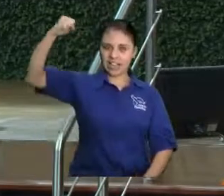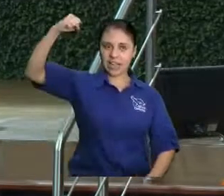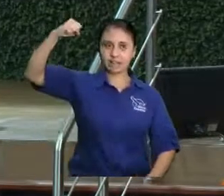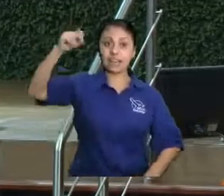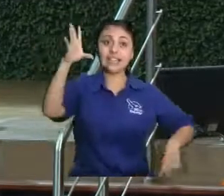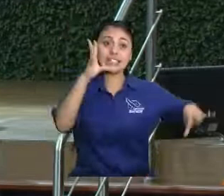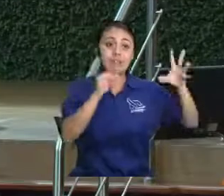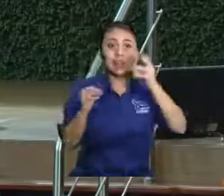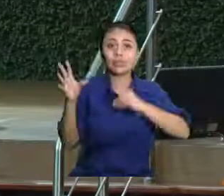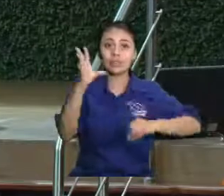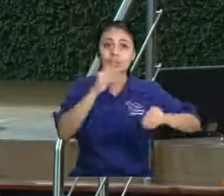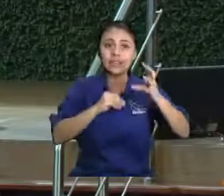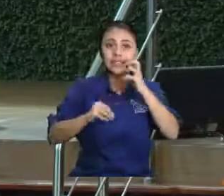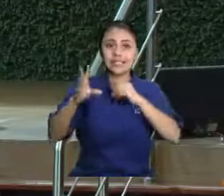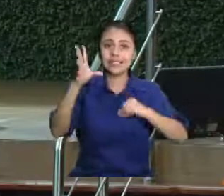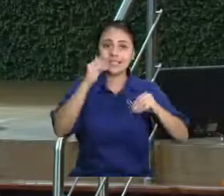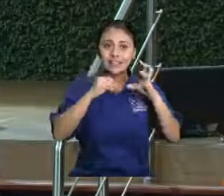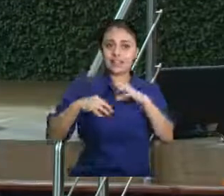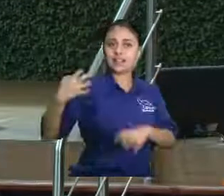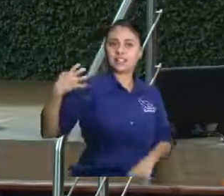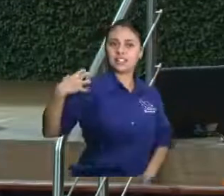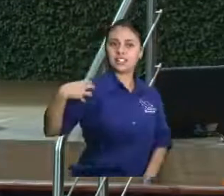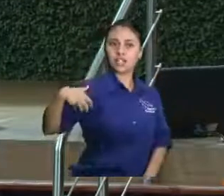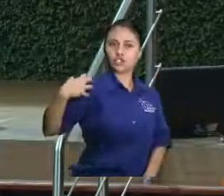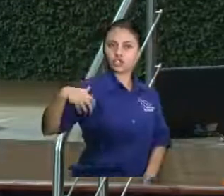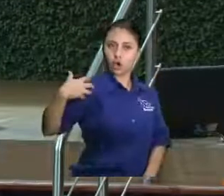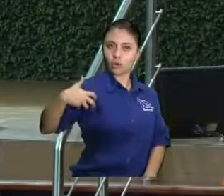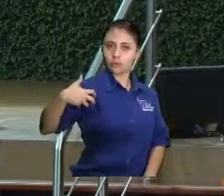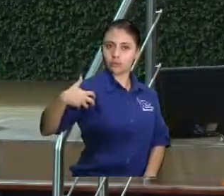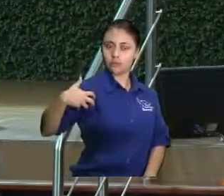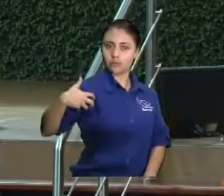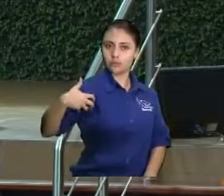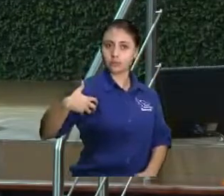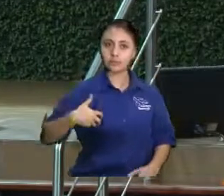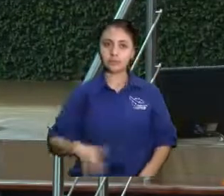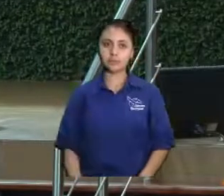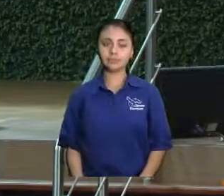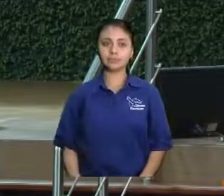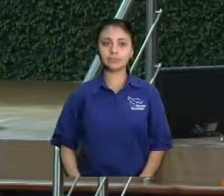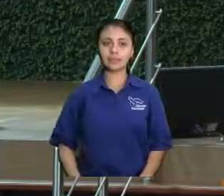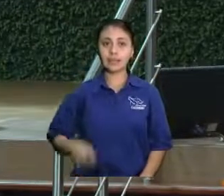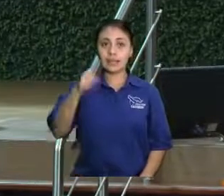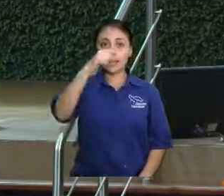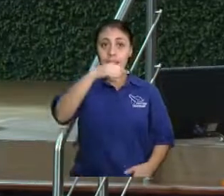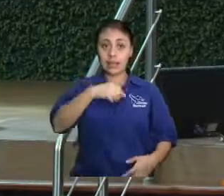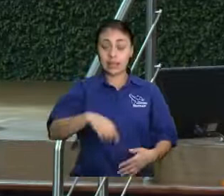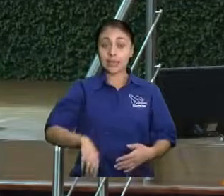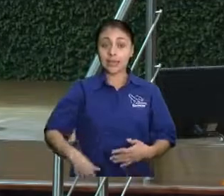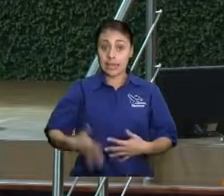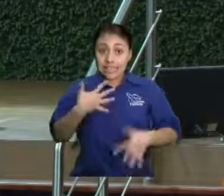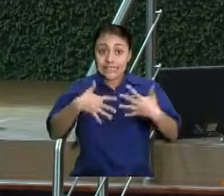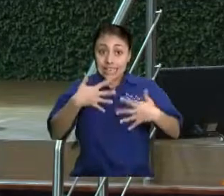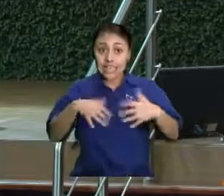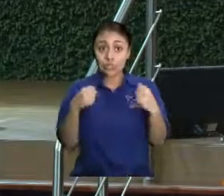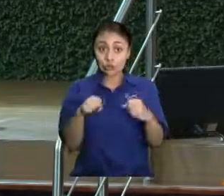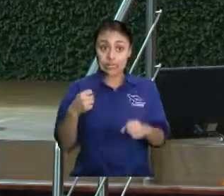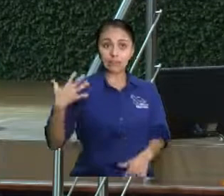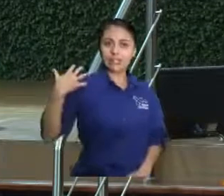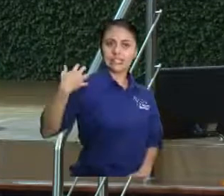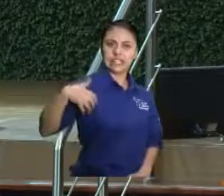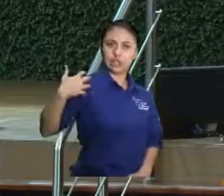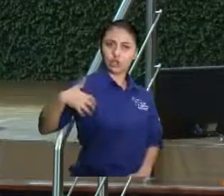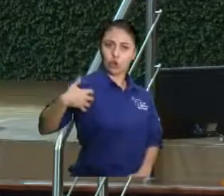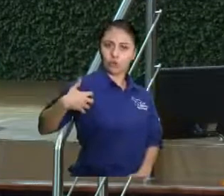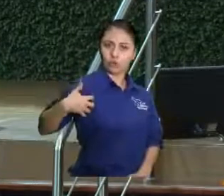Y el texto bíblico dice: pero no sabía que Jehová ya se había apartado de él. Que